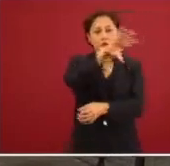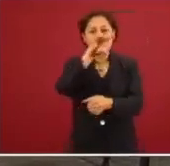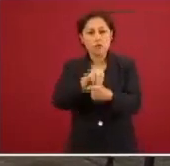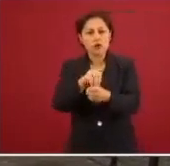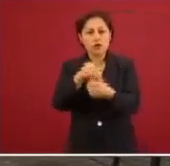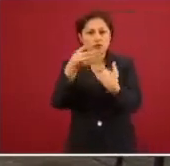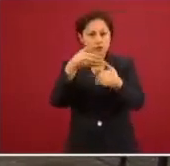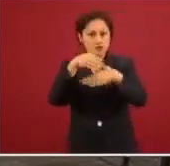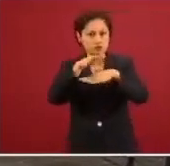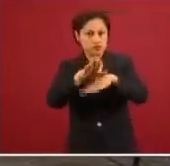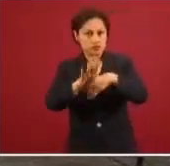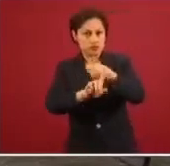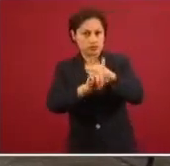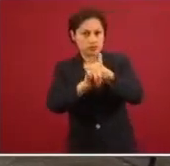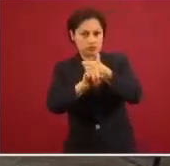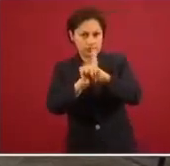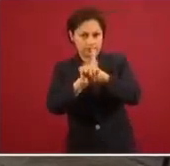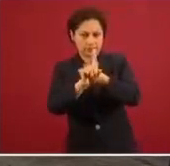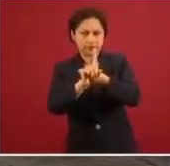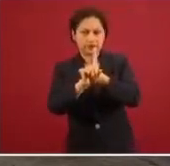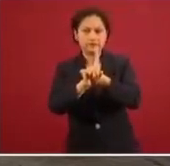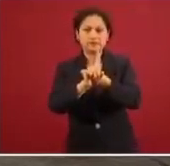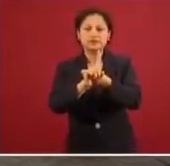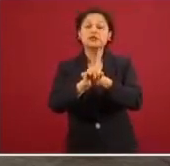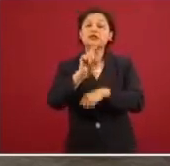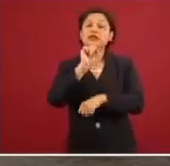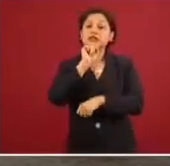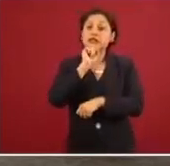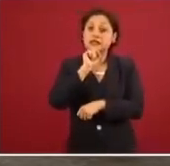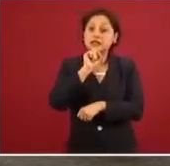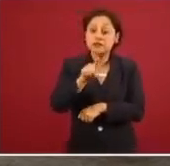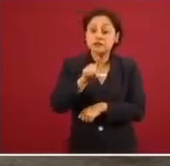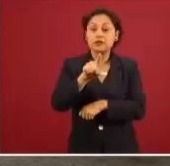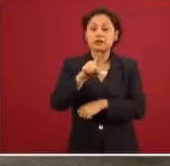y la proyección